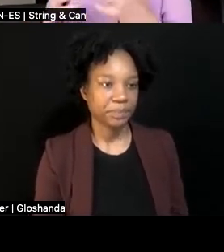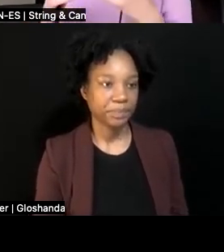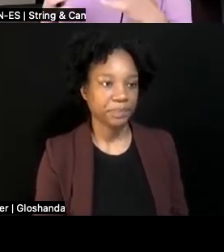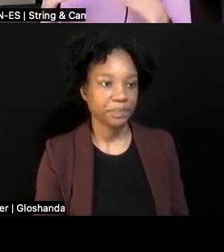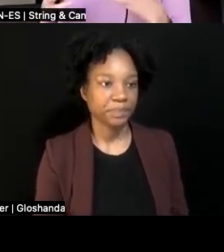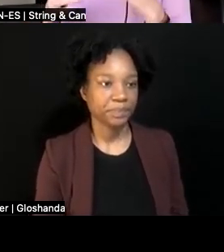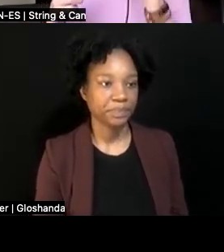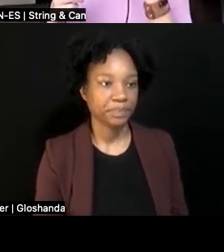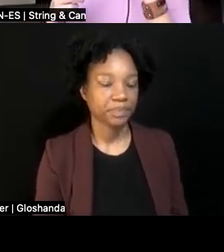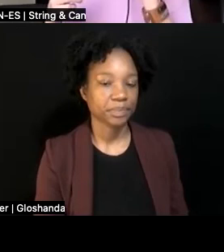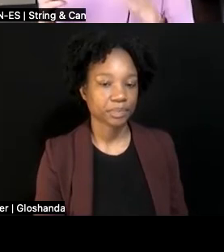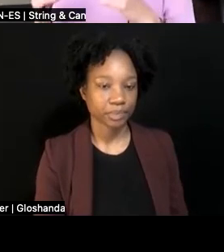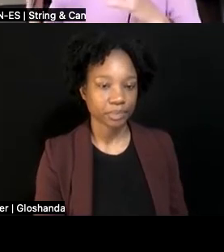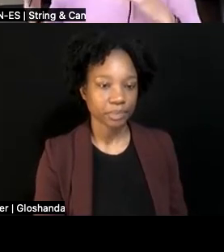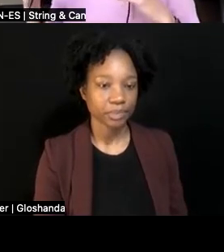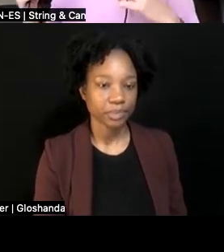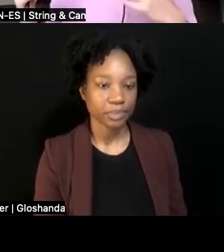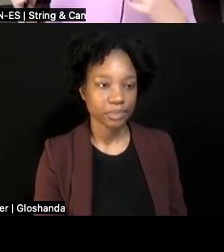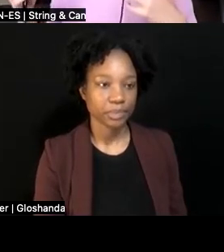quiero cerrar diciendo que